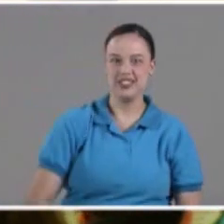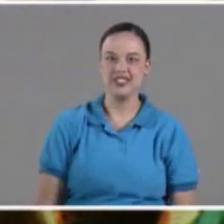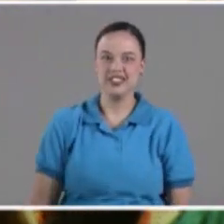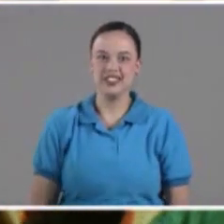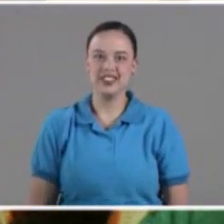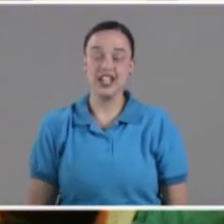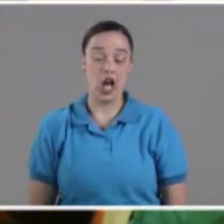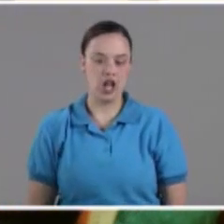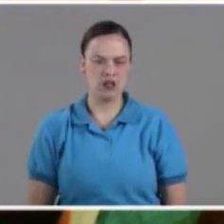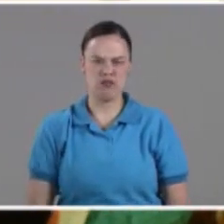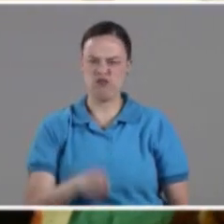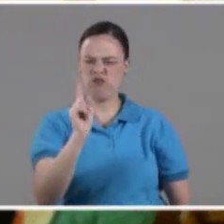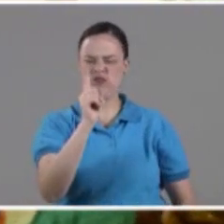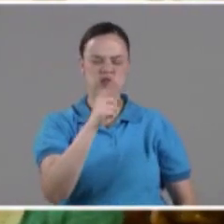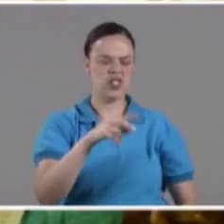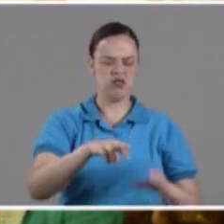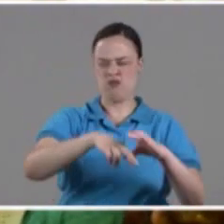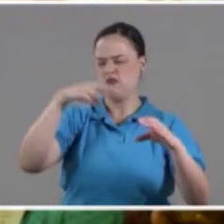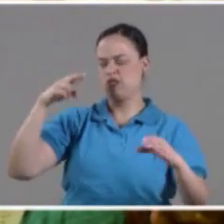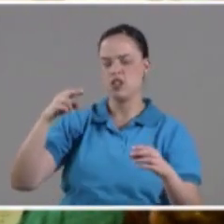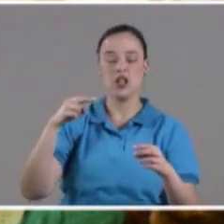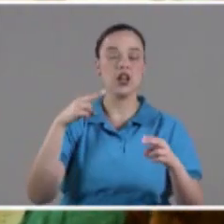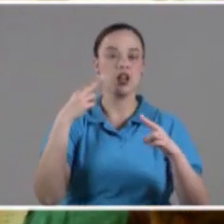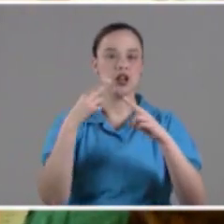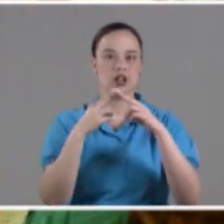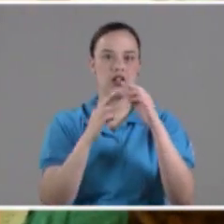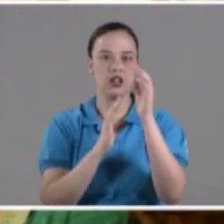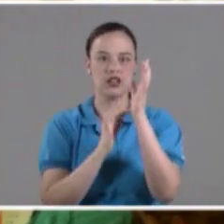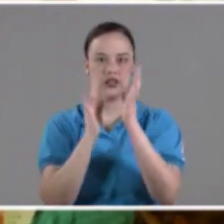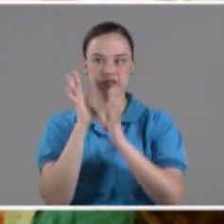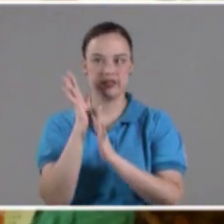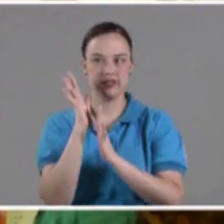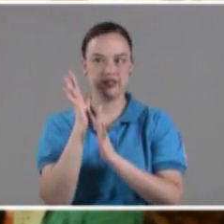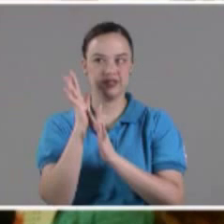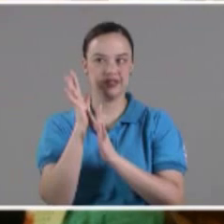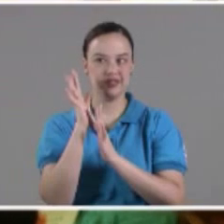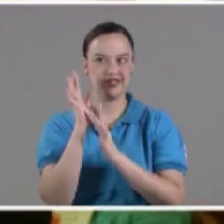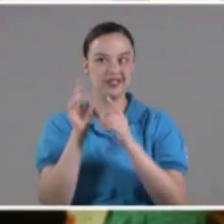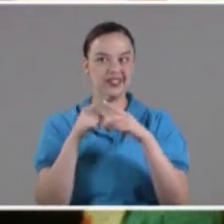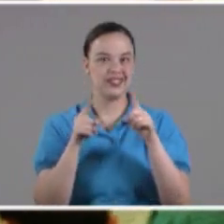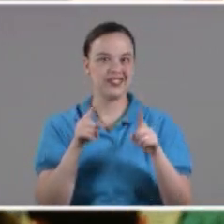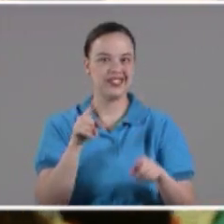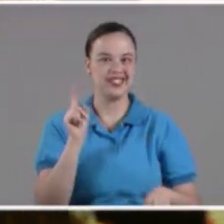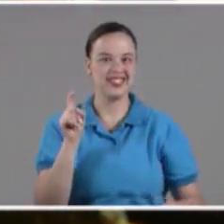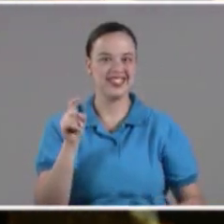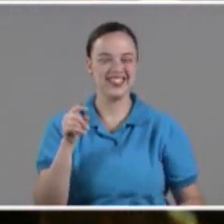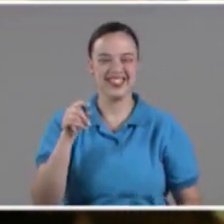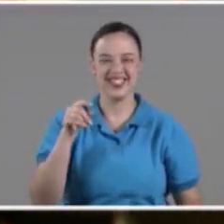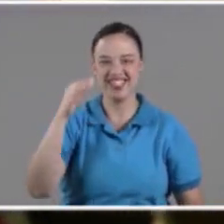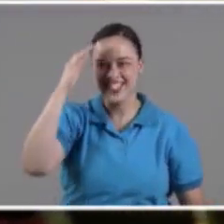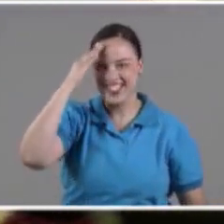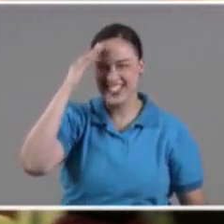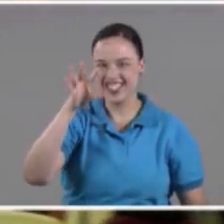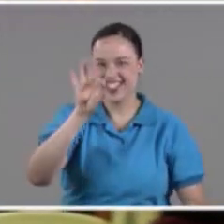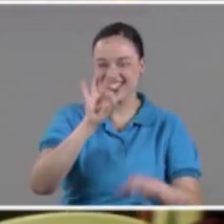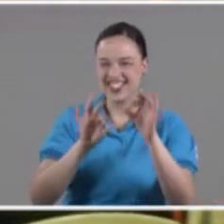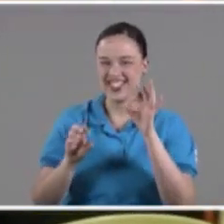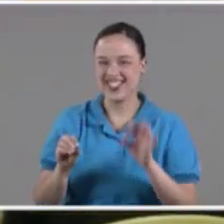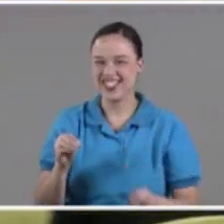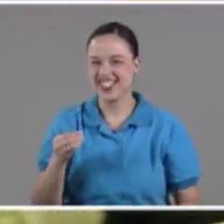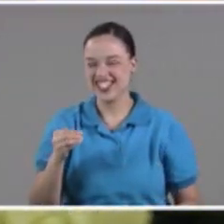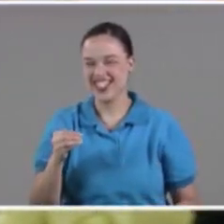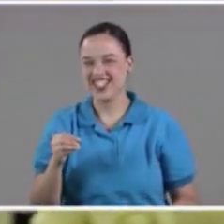mire lo reprendemos en el nombre de Jesús pero debemos de saber si vamos a ver algo que